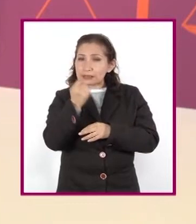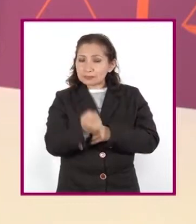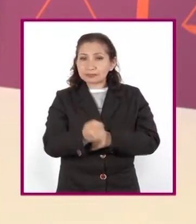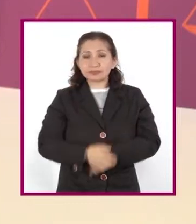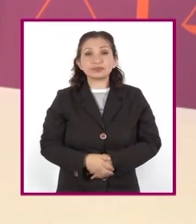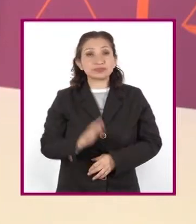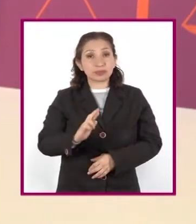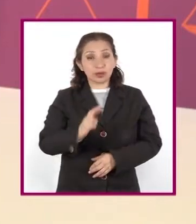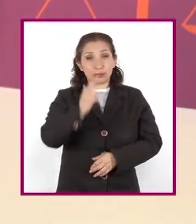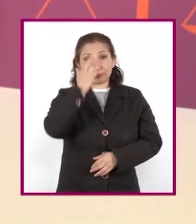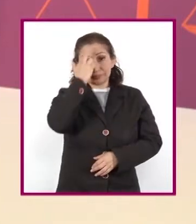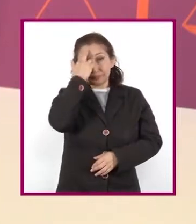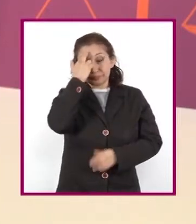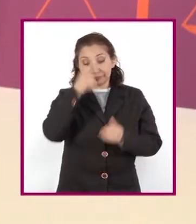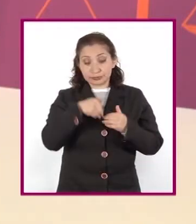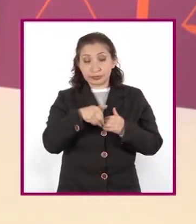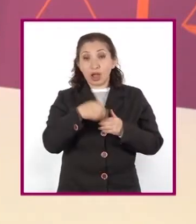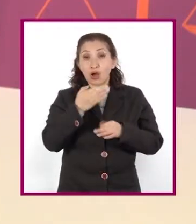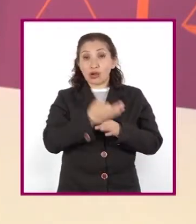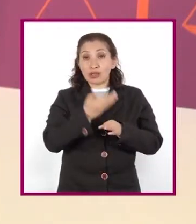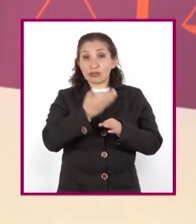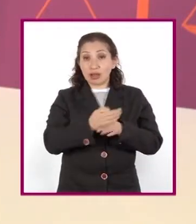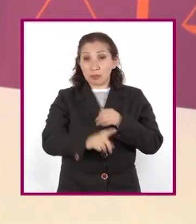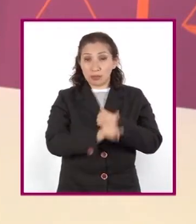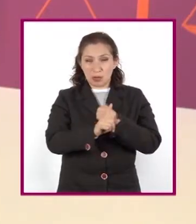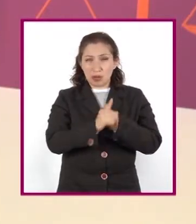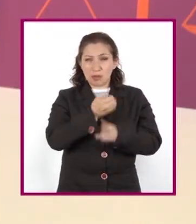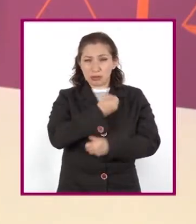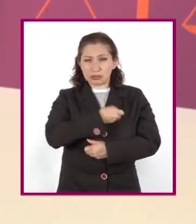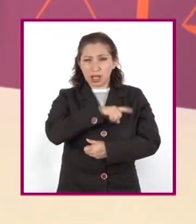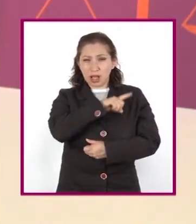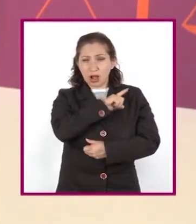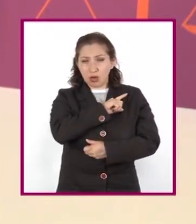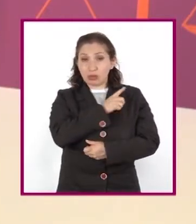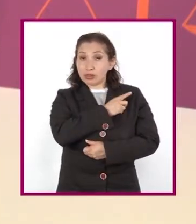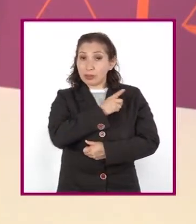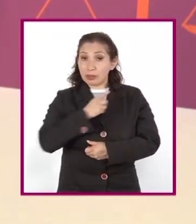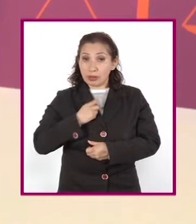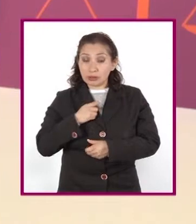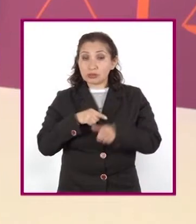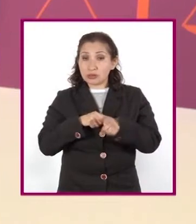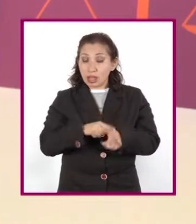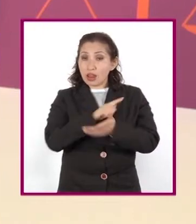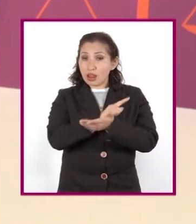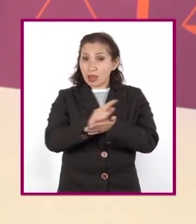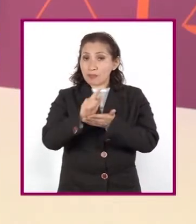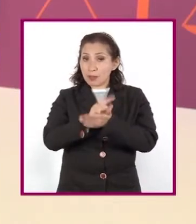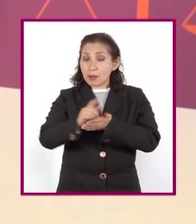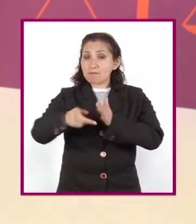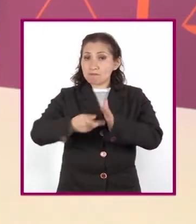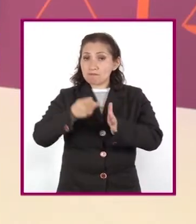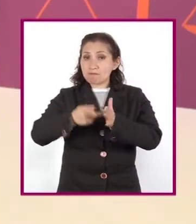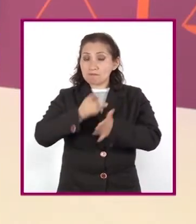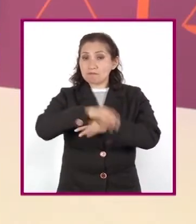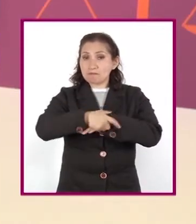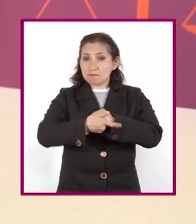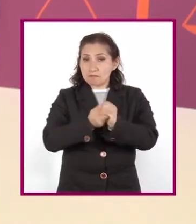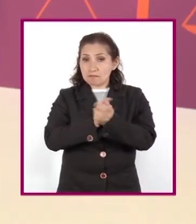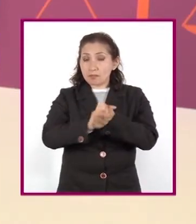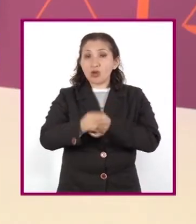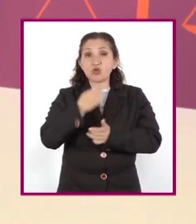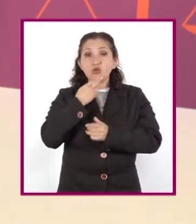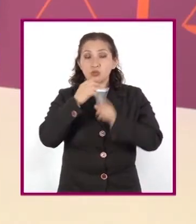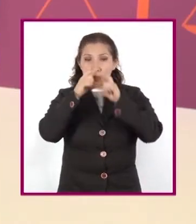Recordemos que, durante esta contingencia sanitaria, debemos mantener la higiene con el constante lavado de manos y el uso